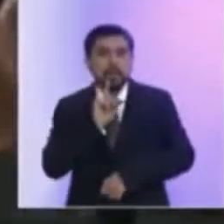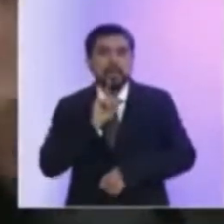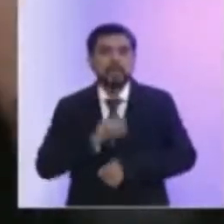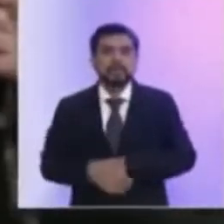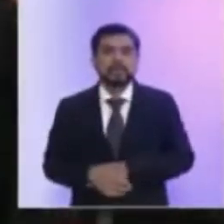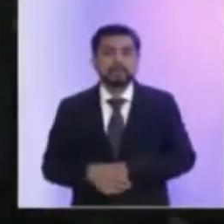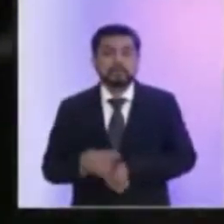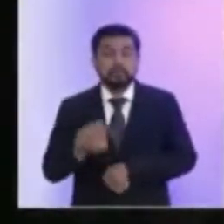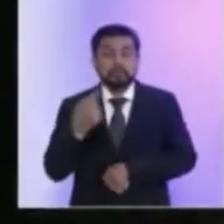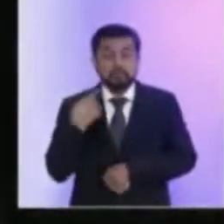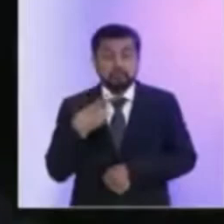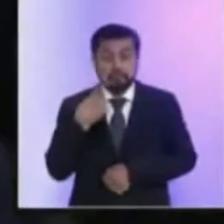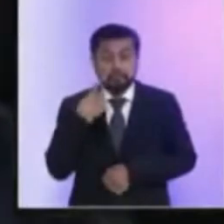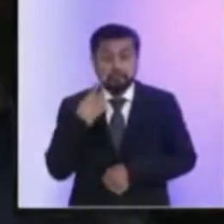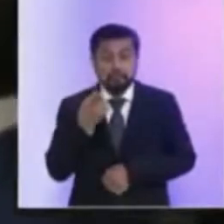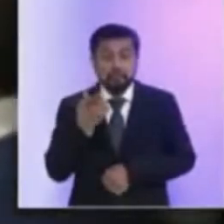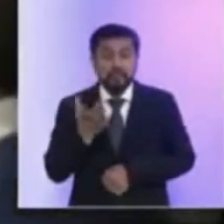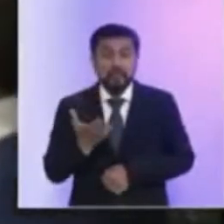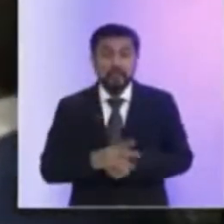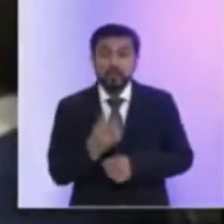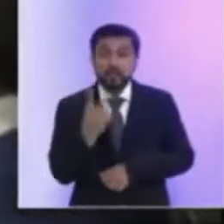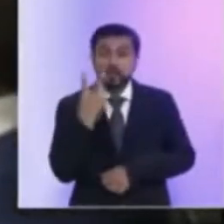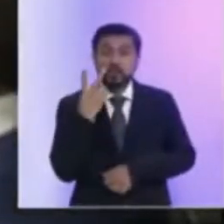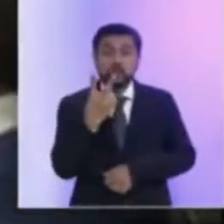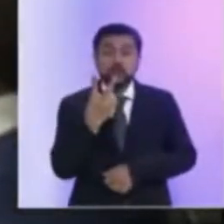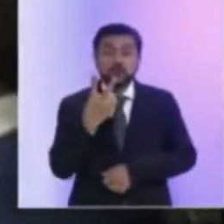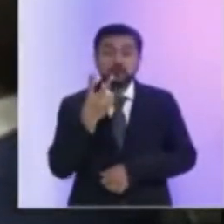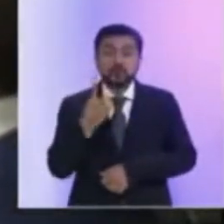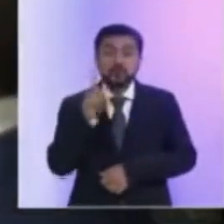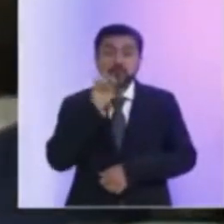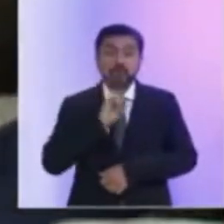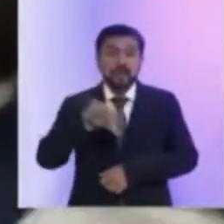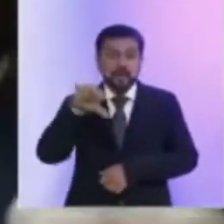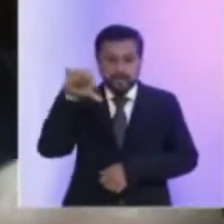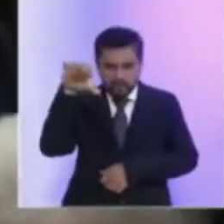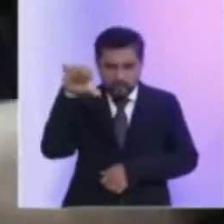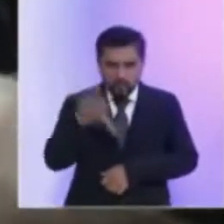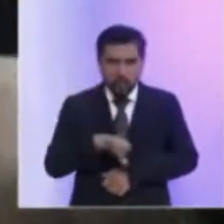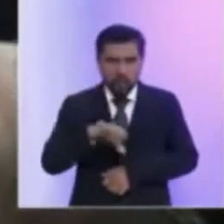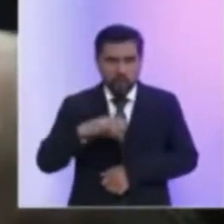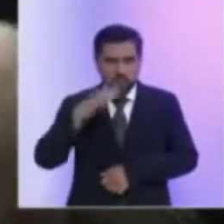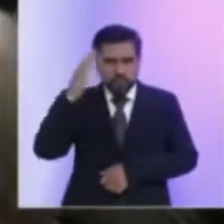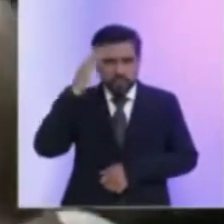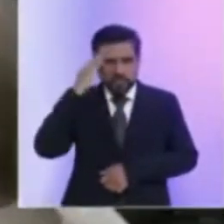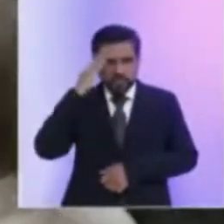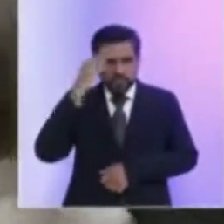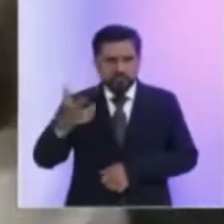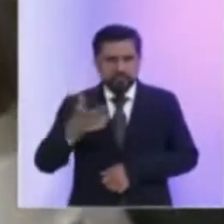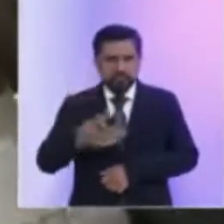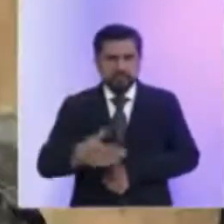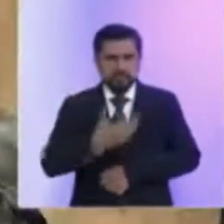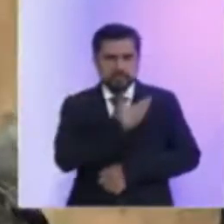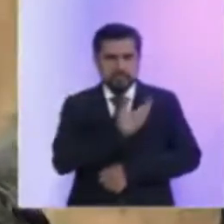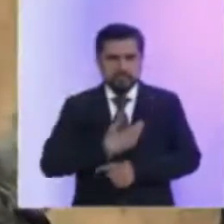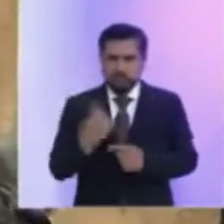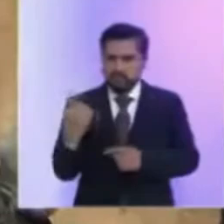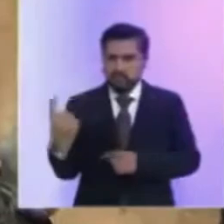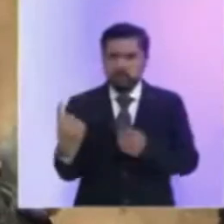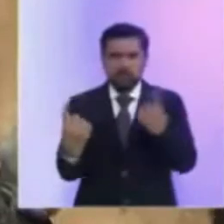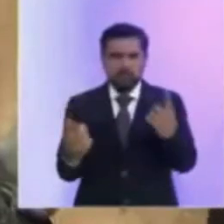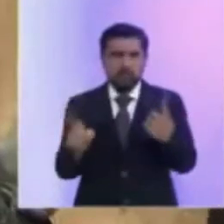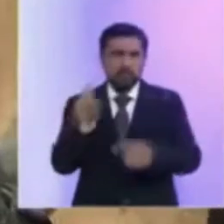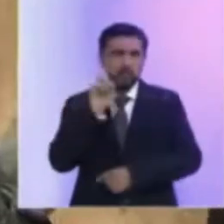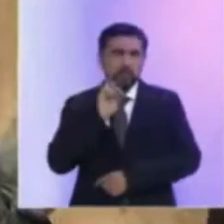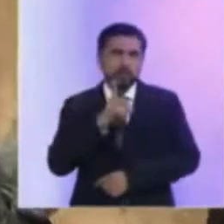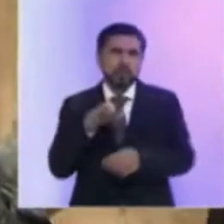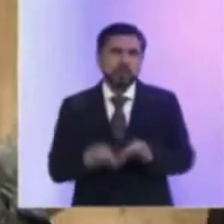dos mujeres están encabezando esta sesión solemne en el momento justo en que ingresan a este salón